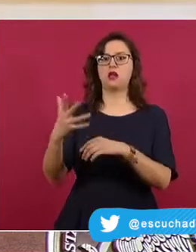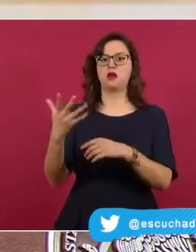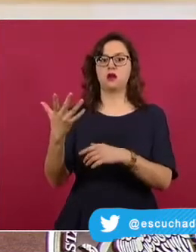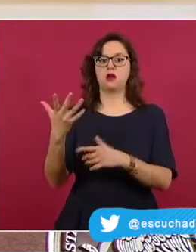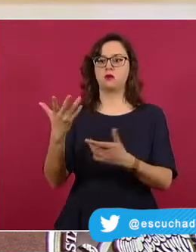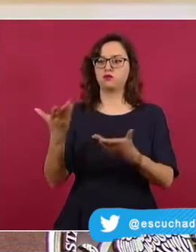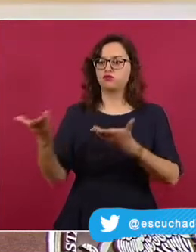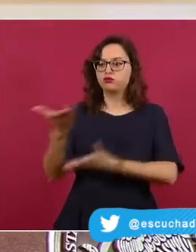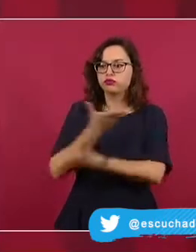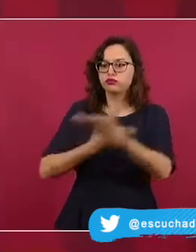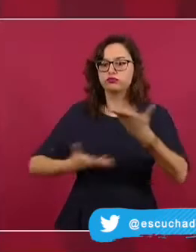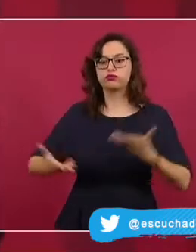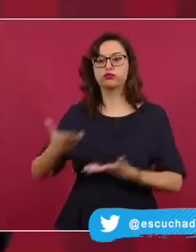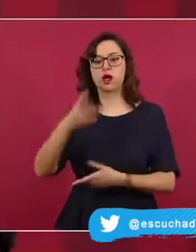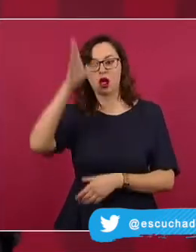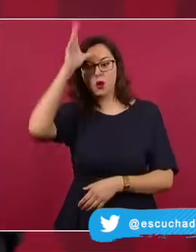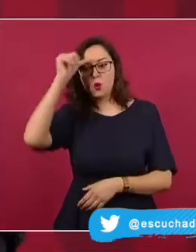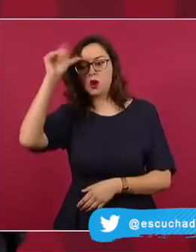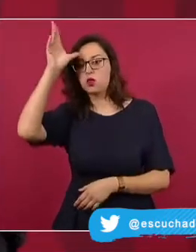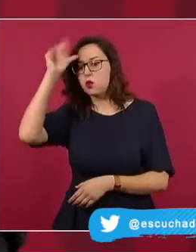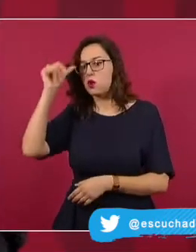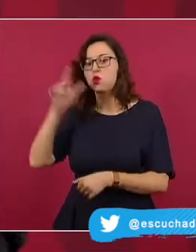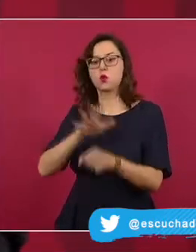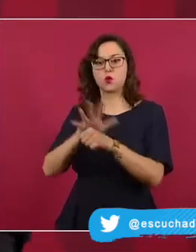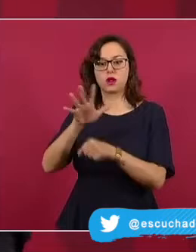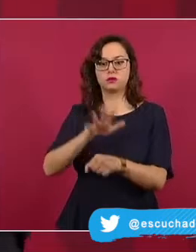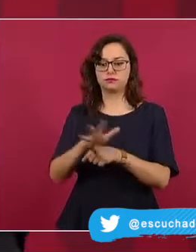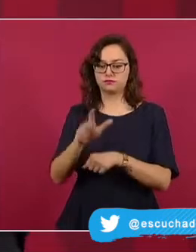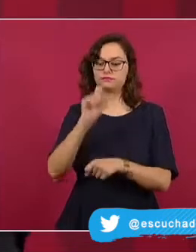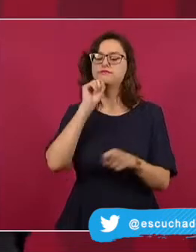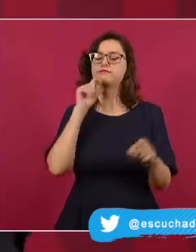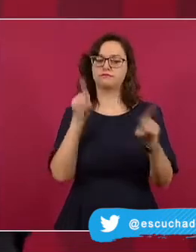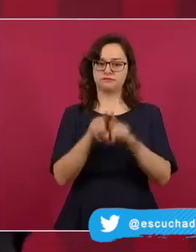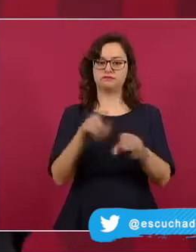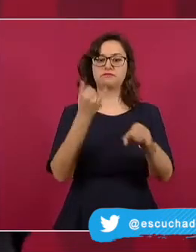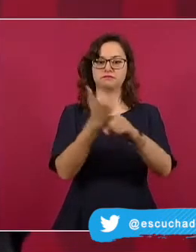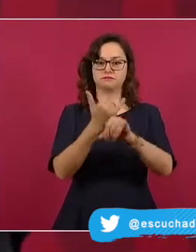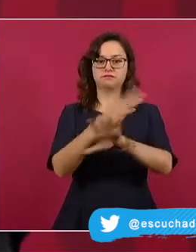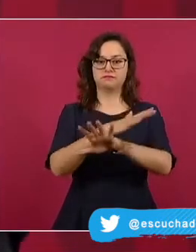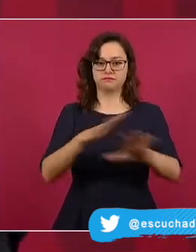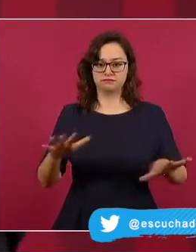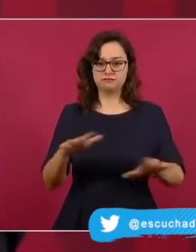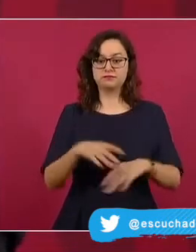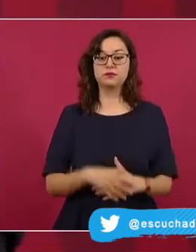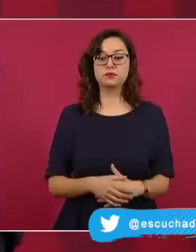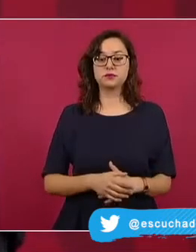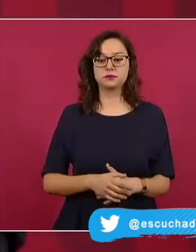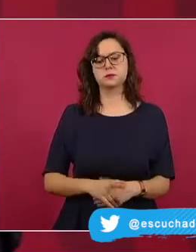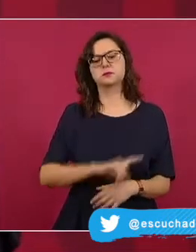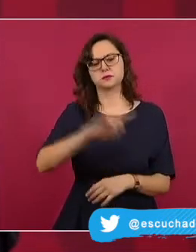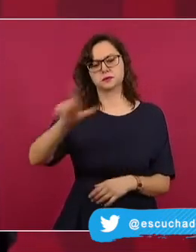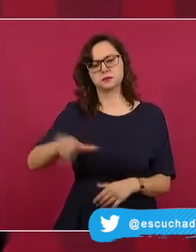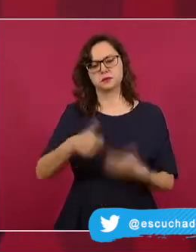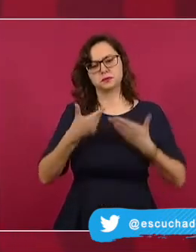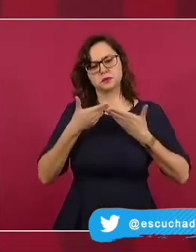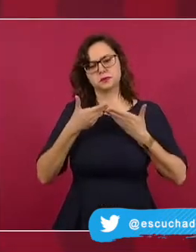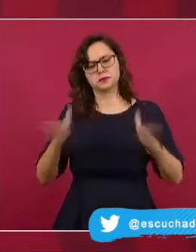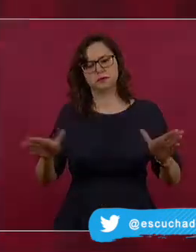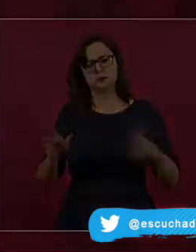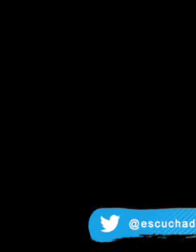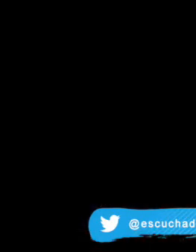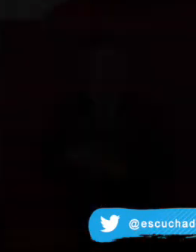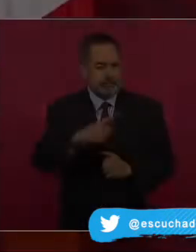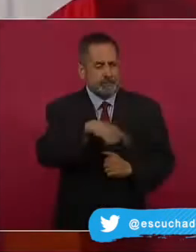El presidente finalizó su conferencia con una reflexión. Cuando sinceramente preocupa la pobreza y la marginación y el sufrimiento